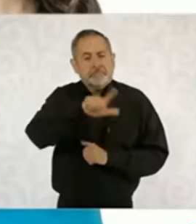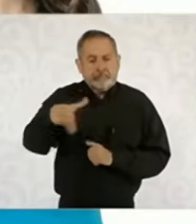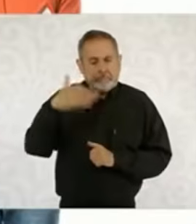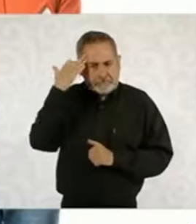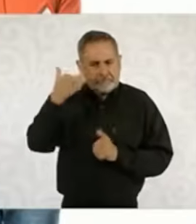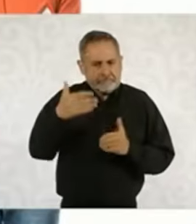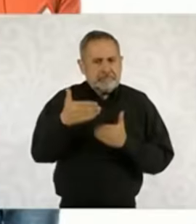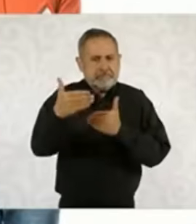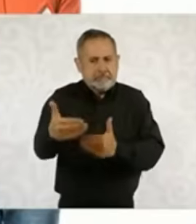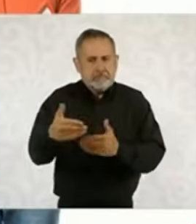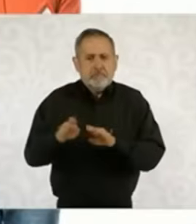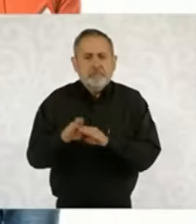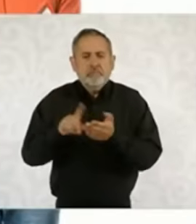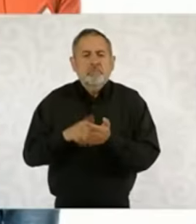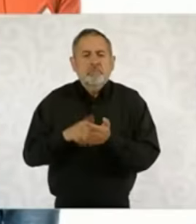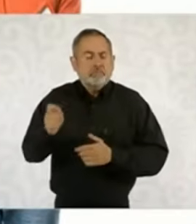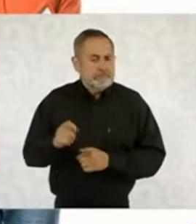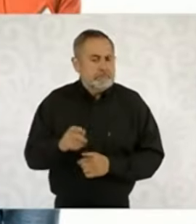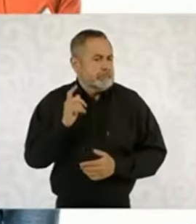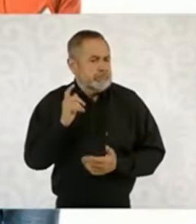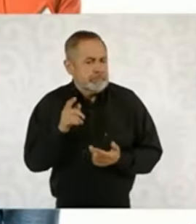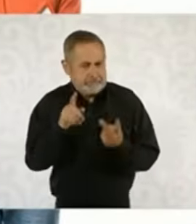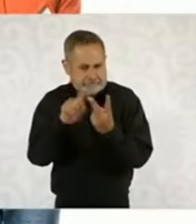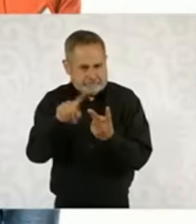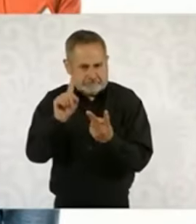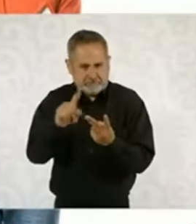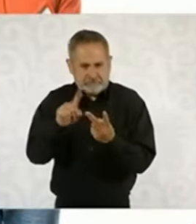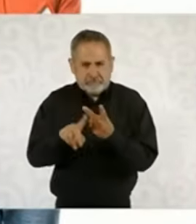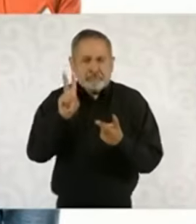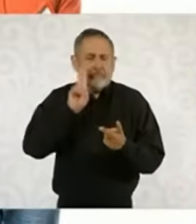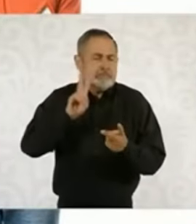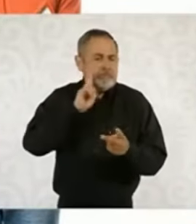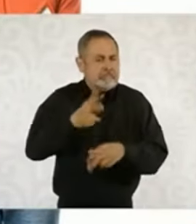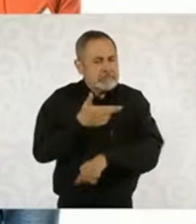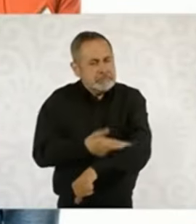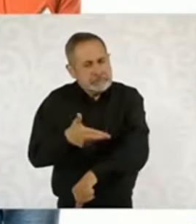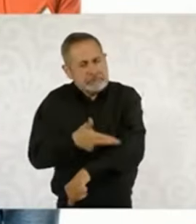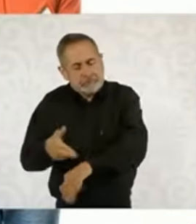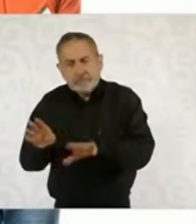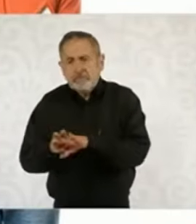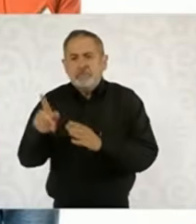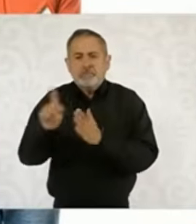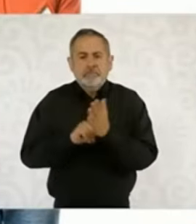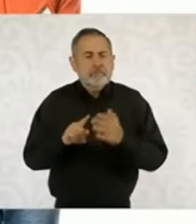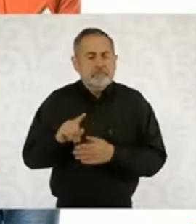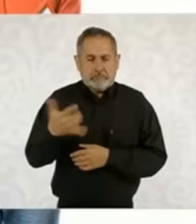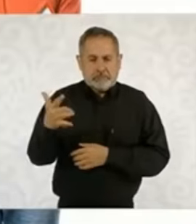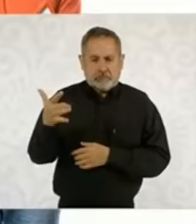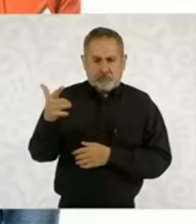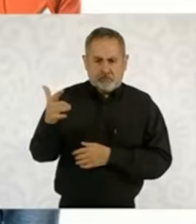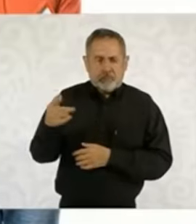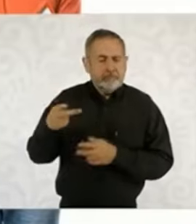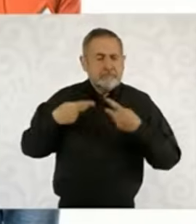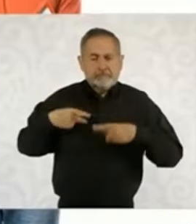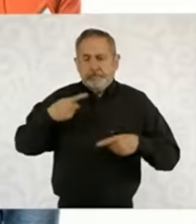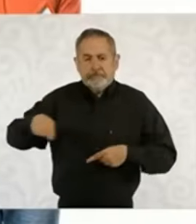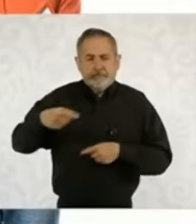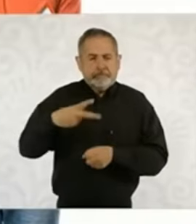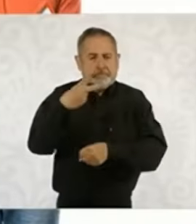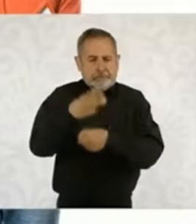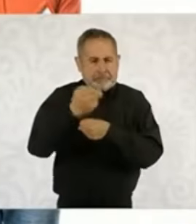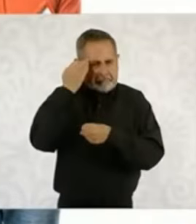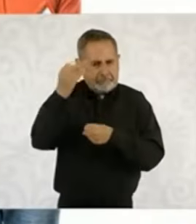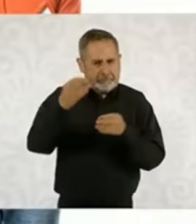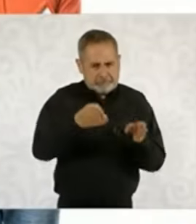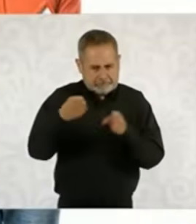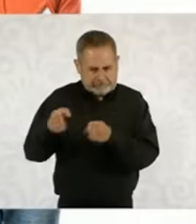etapas, adelante por favor. Tenemos programado comenzar su aplicación en el mes de julio para el caso de la segunda etapa